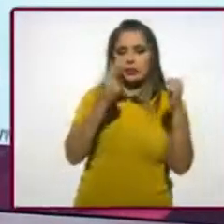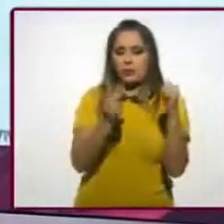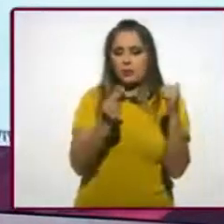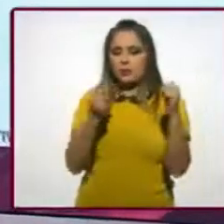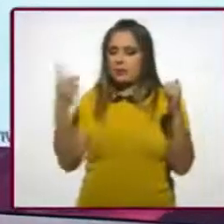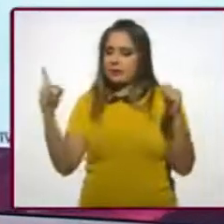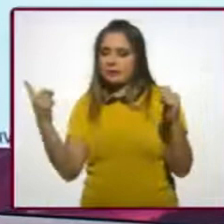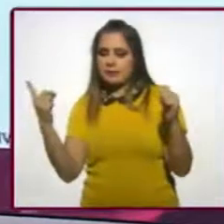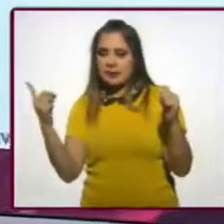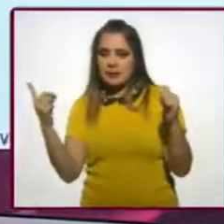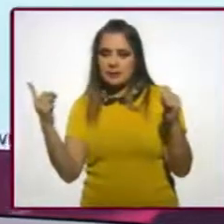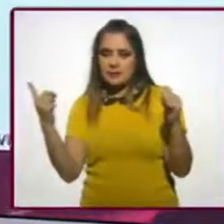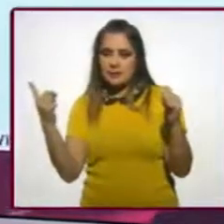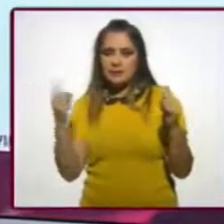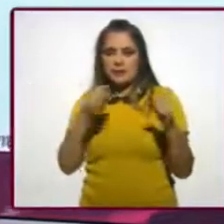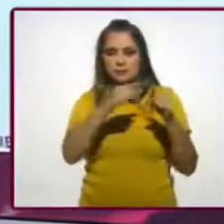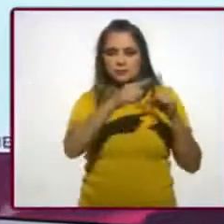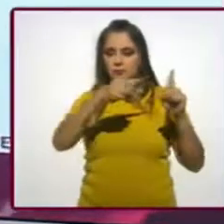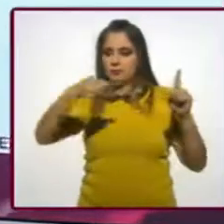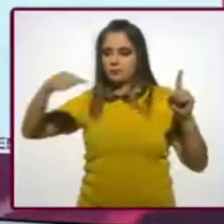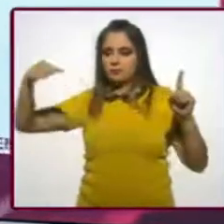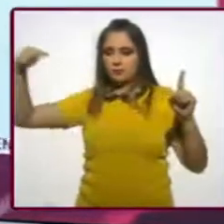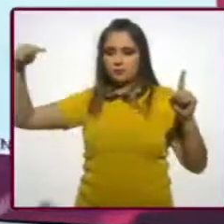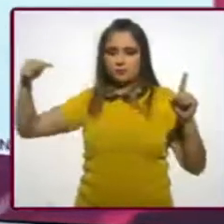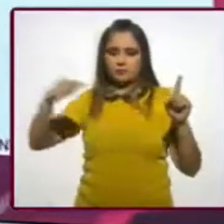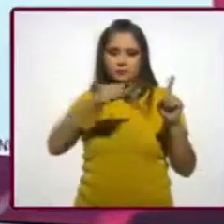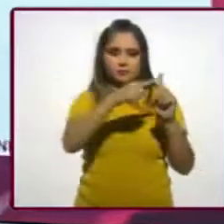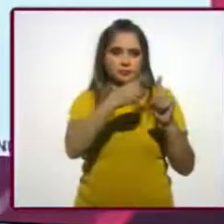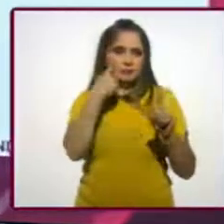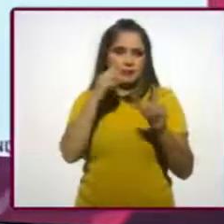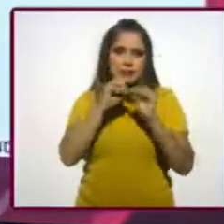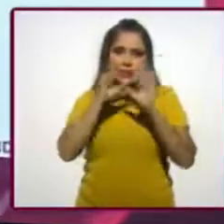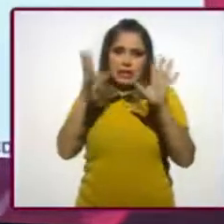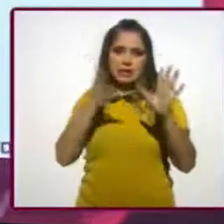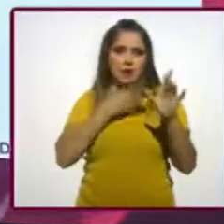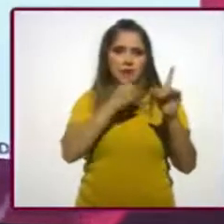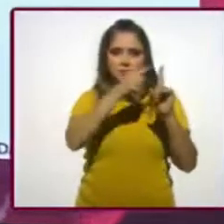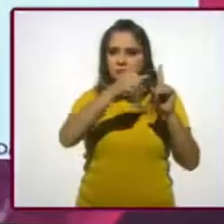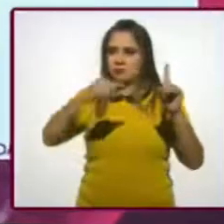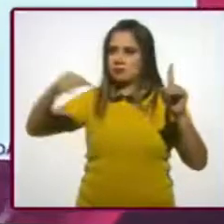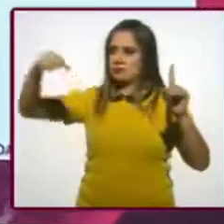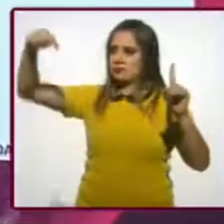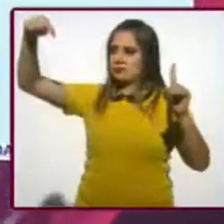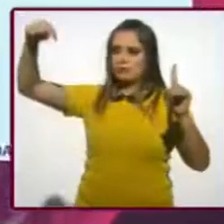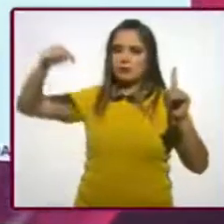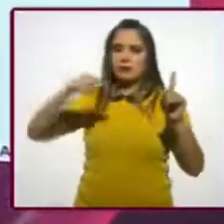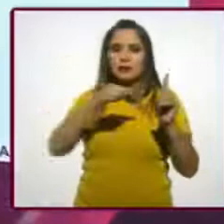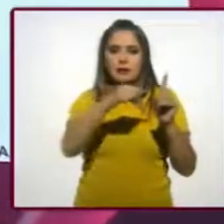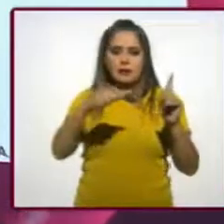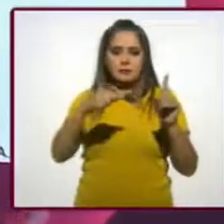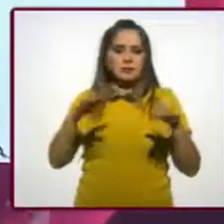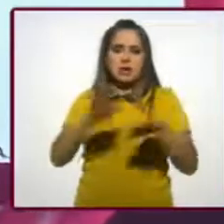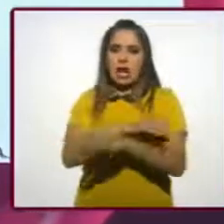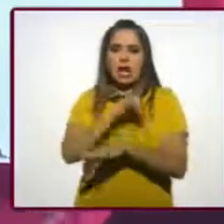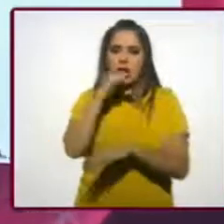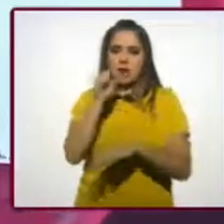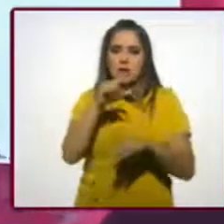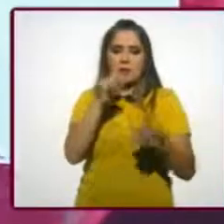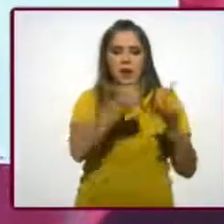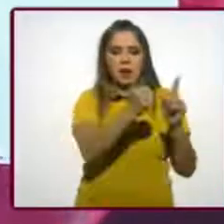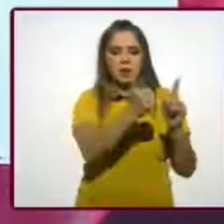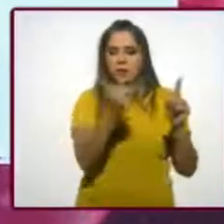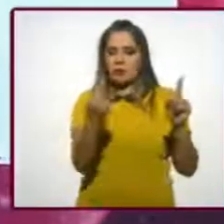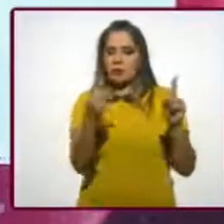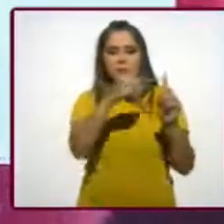de diciembre, y entonces es claro el incremento que se ha dado. Aquí no hubo cambio prácticamente de agosto